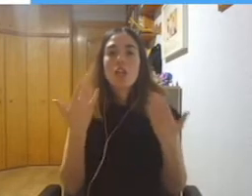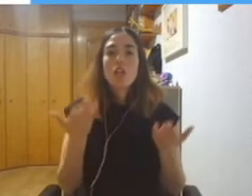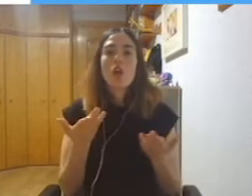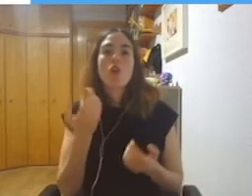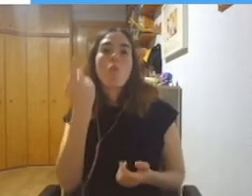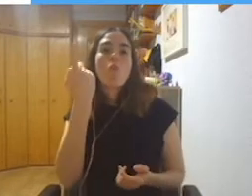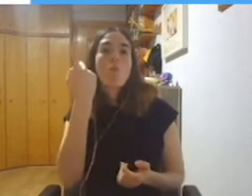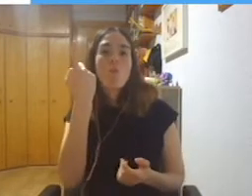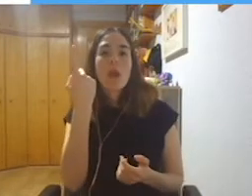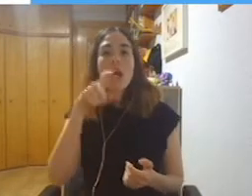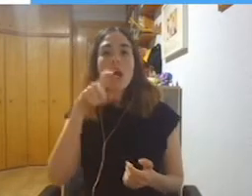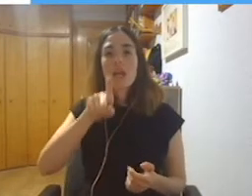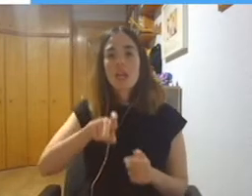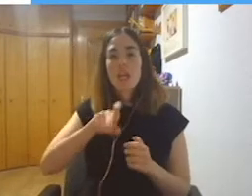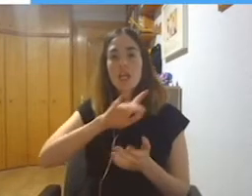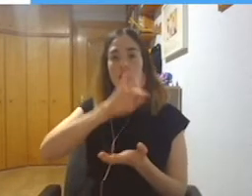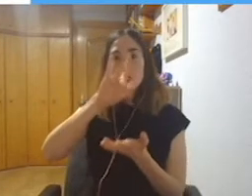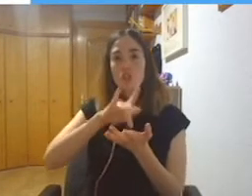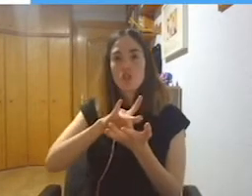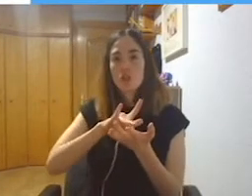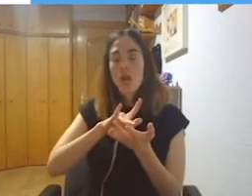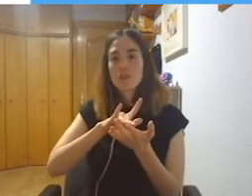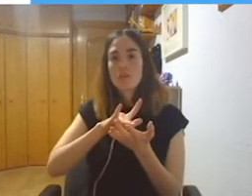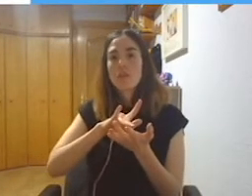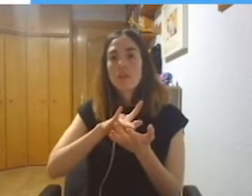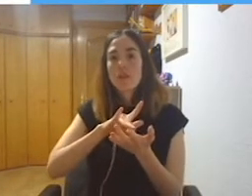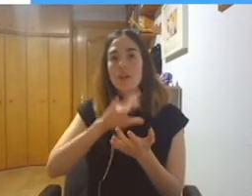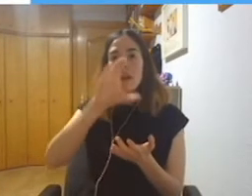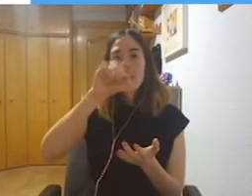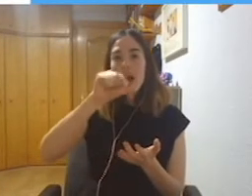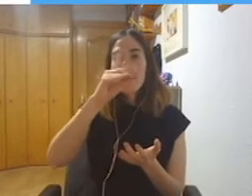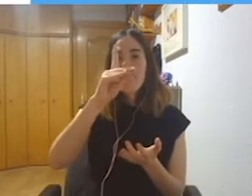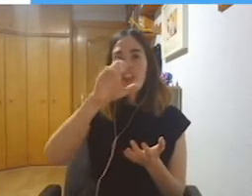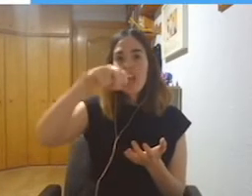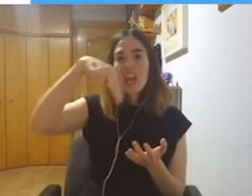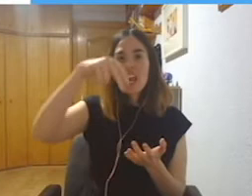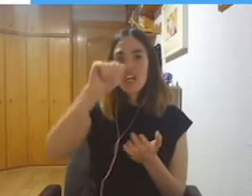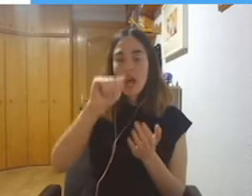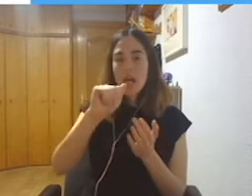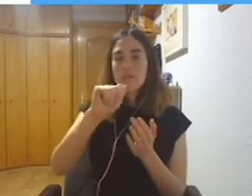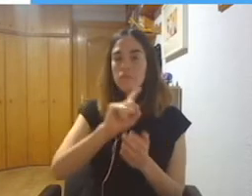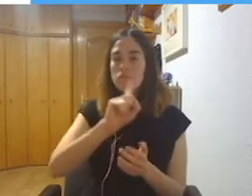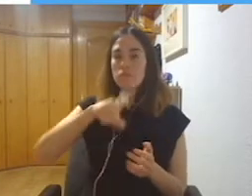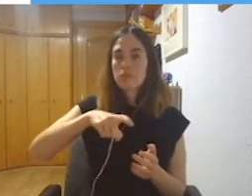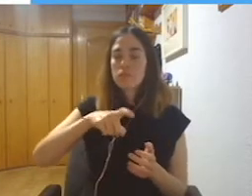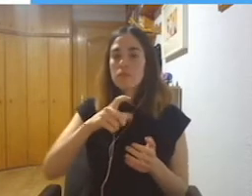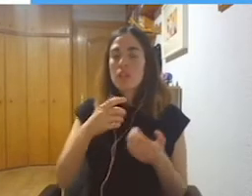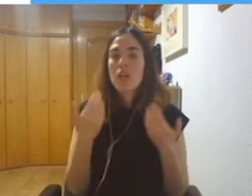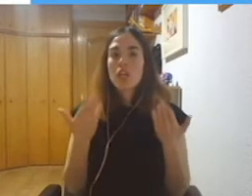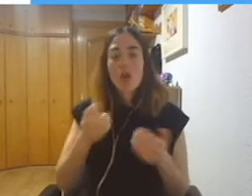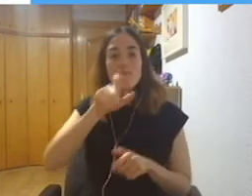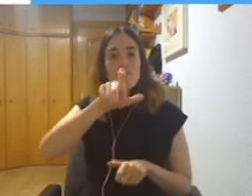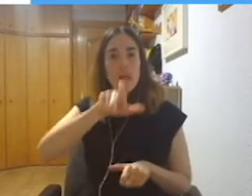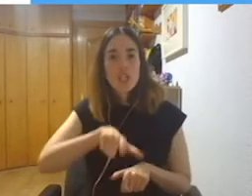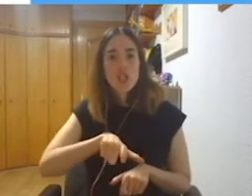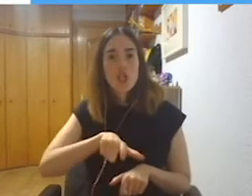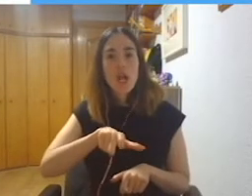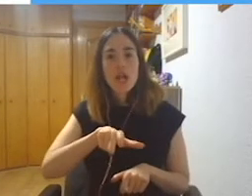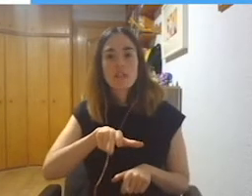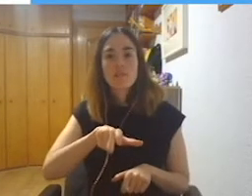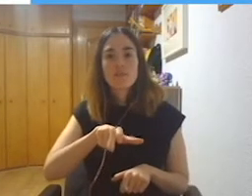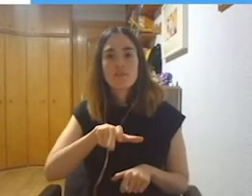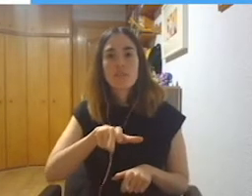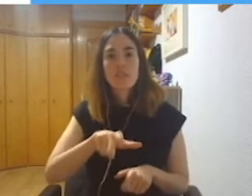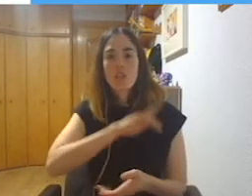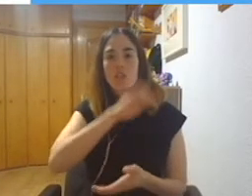las cadenas de televisión, preguntar una de estas cadenas de televisión y que las personas que están aquí escriban